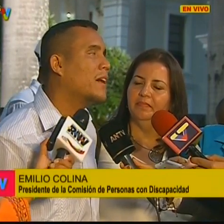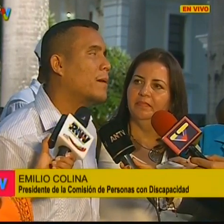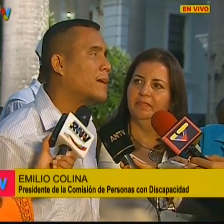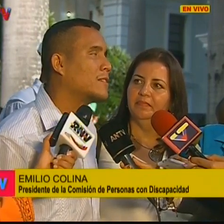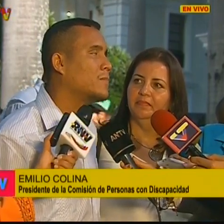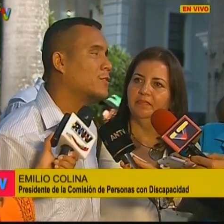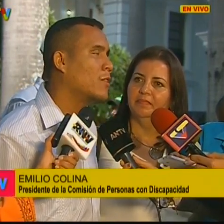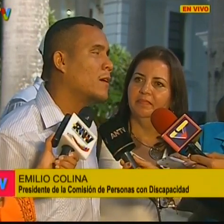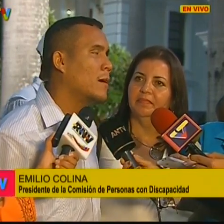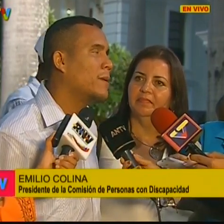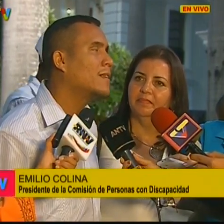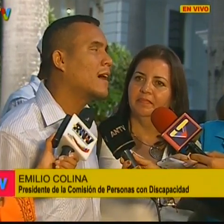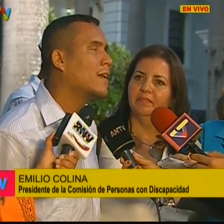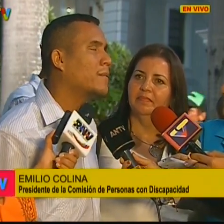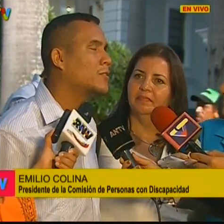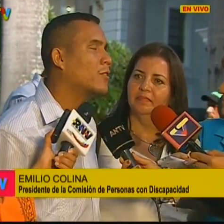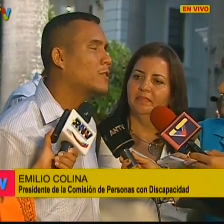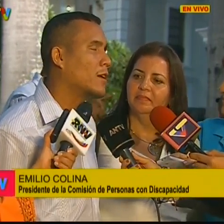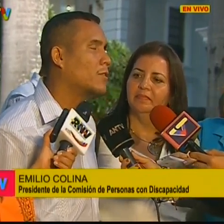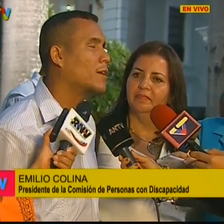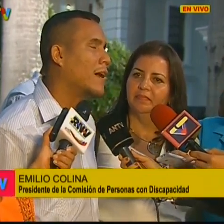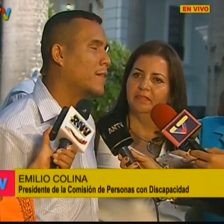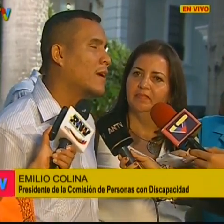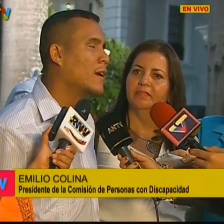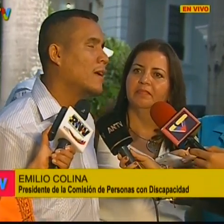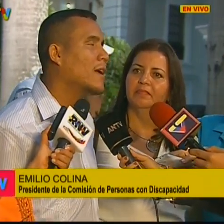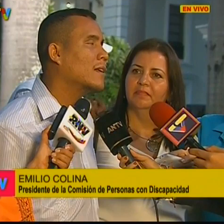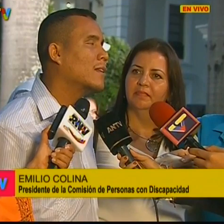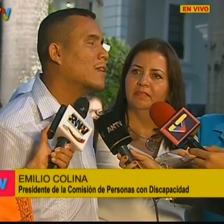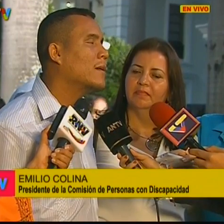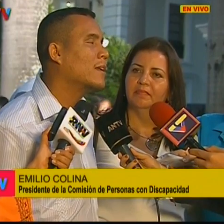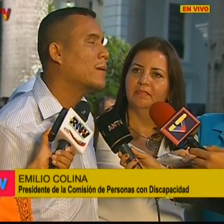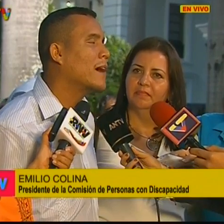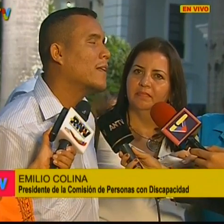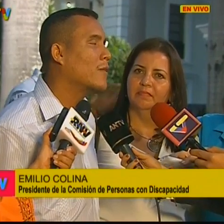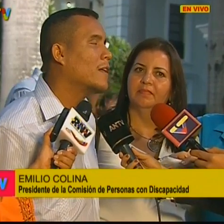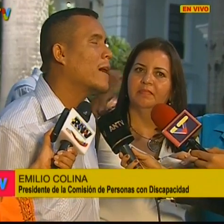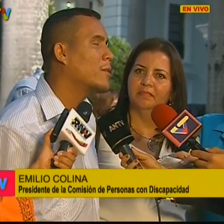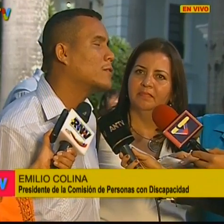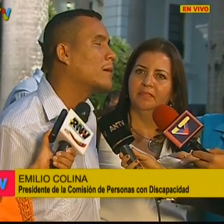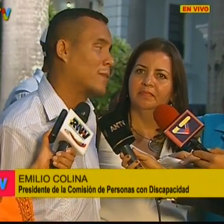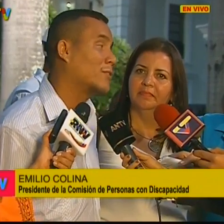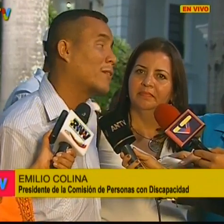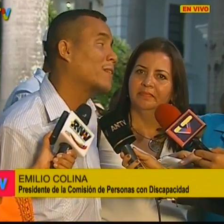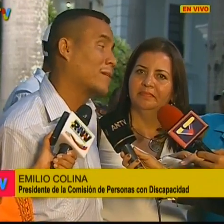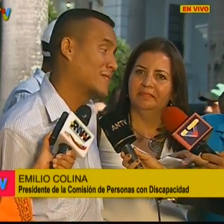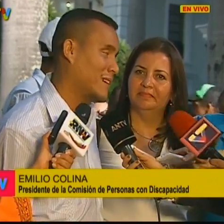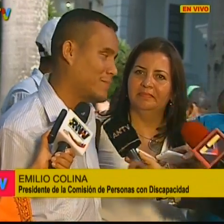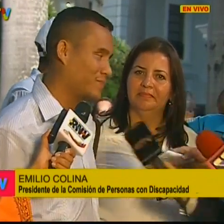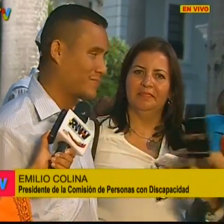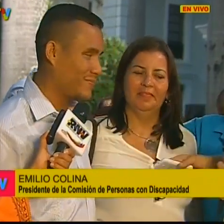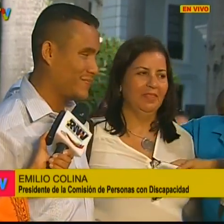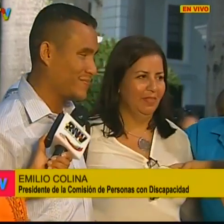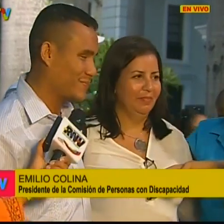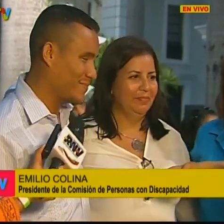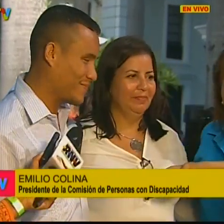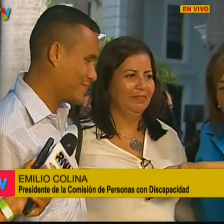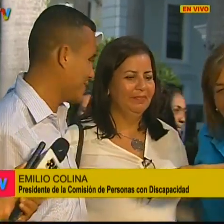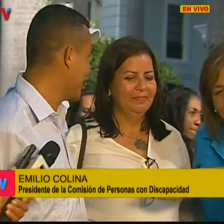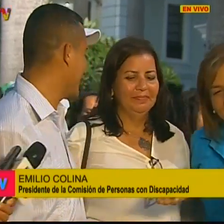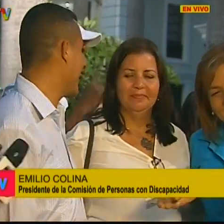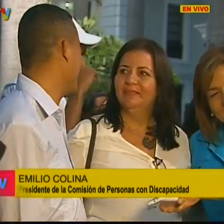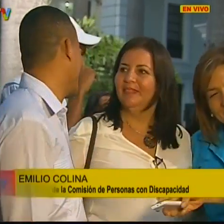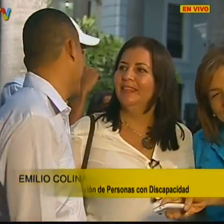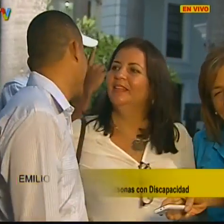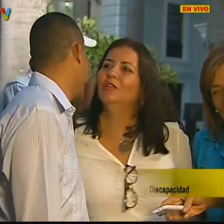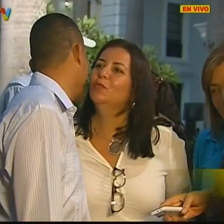blindar la participación, blindar la misión José Gregorio Hernández y atender de manera más adecuada y más amorosa a las personas con discapacidad. Bien, muchísimas gracias.